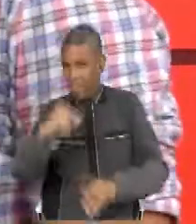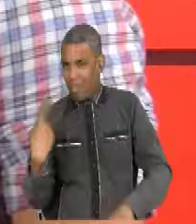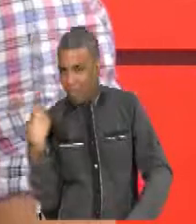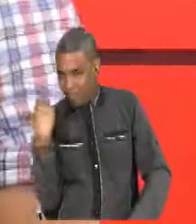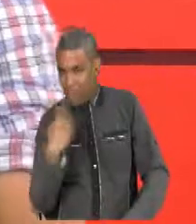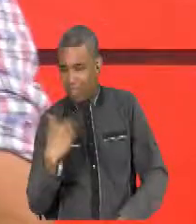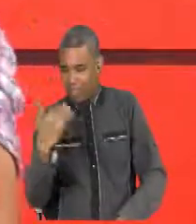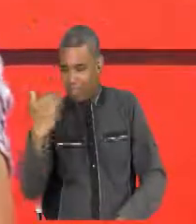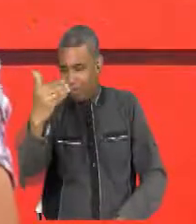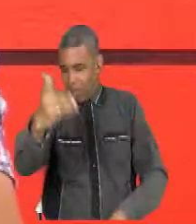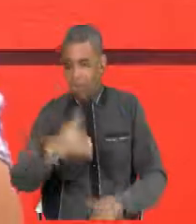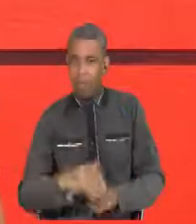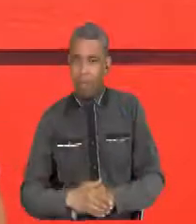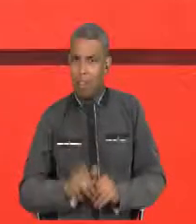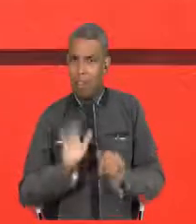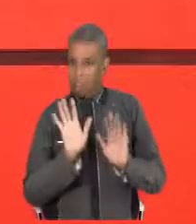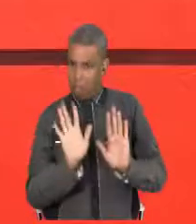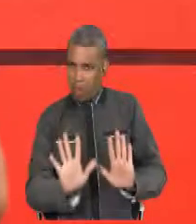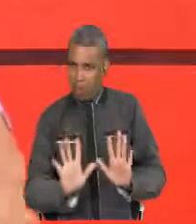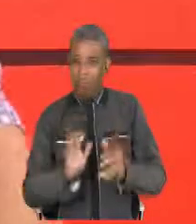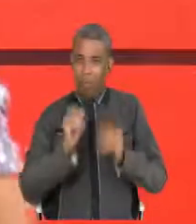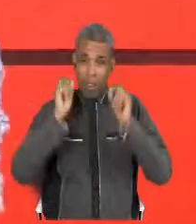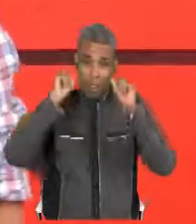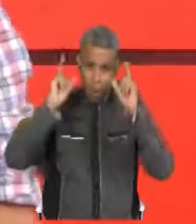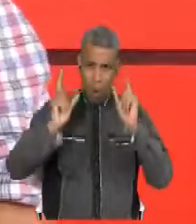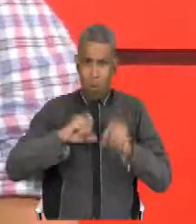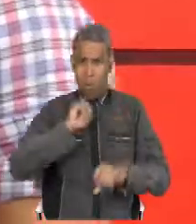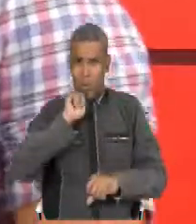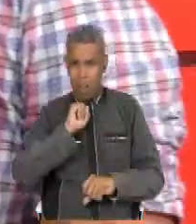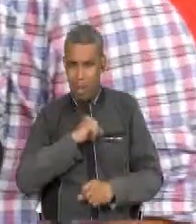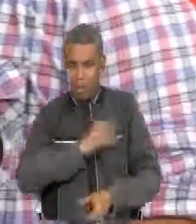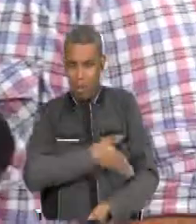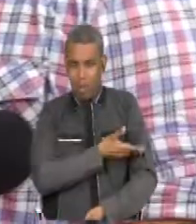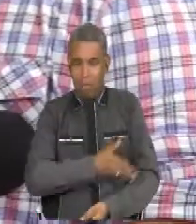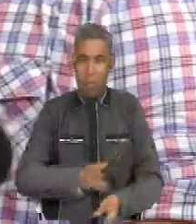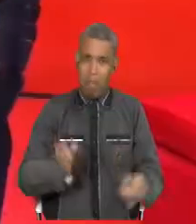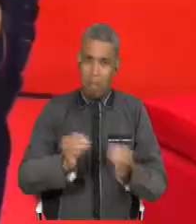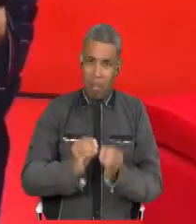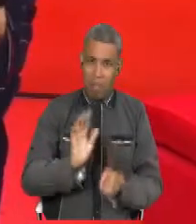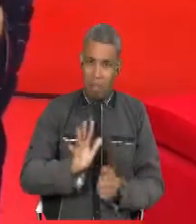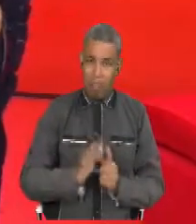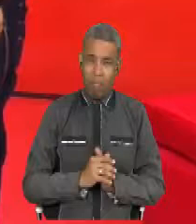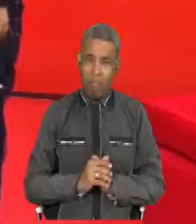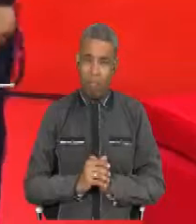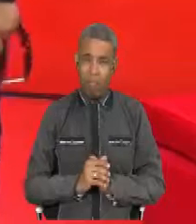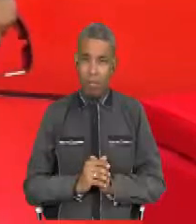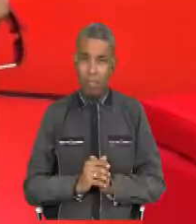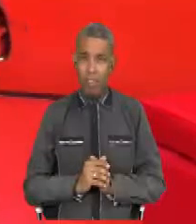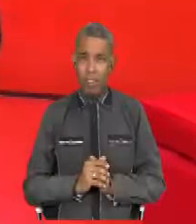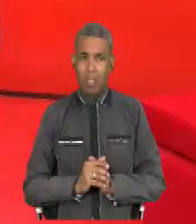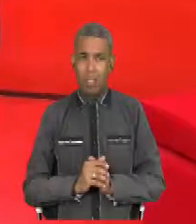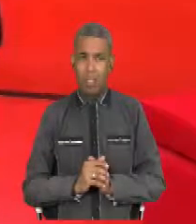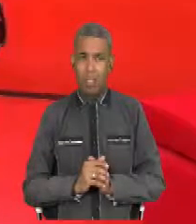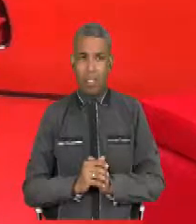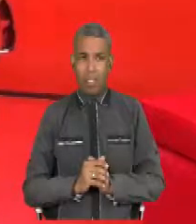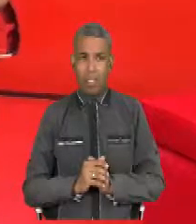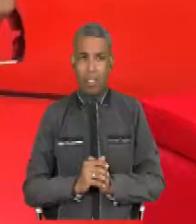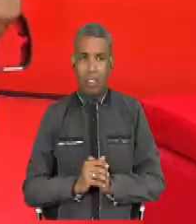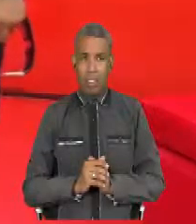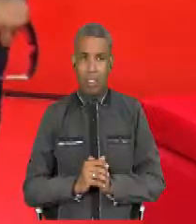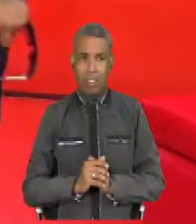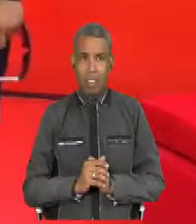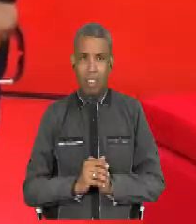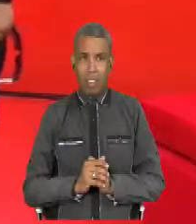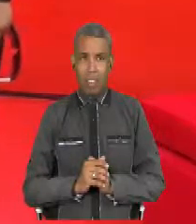se viene en cuanto a música, arte, folclore aquí en la ciudad. Claro que sí. Mientras allá en el máster nos preparan la pista para